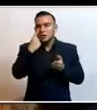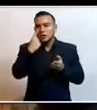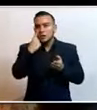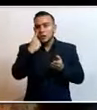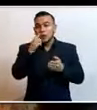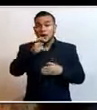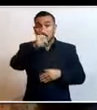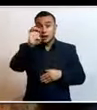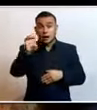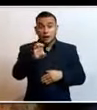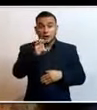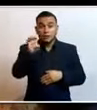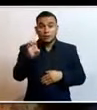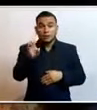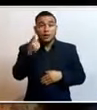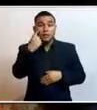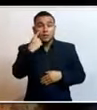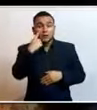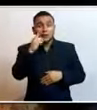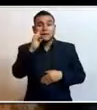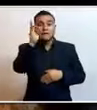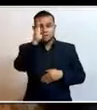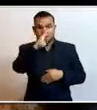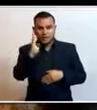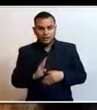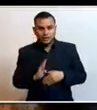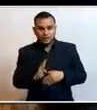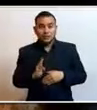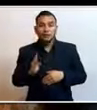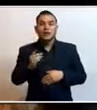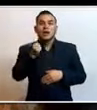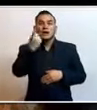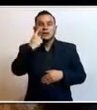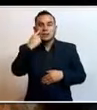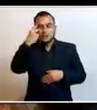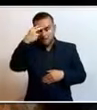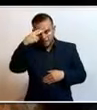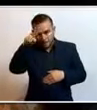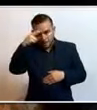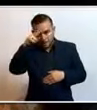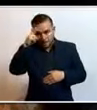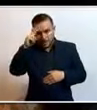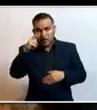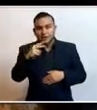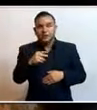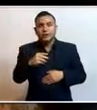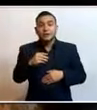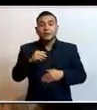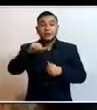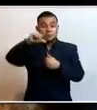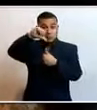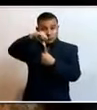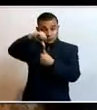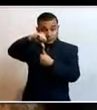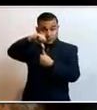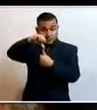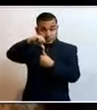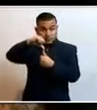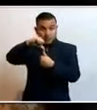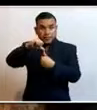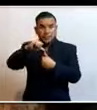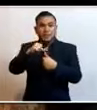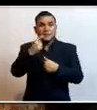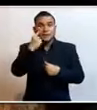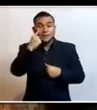en Europa, lo que está pasando en Brasil, lo que está pasando en México, lo que está pasando en Centroamérica, lo que